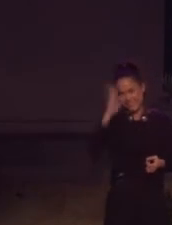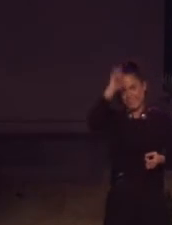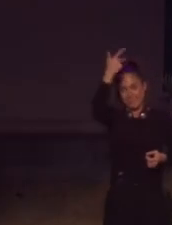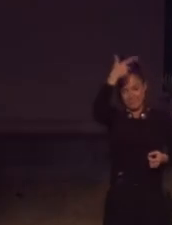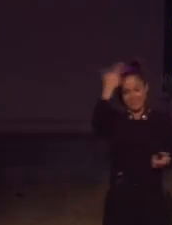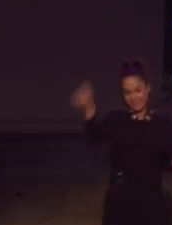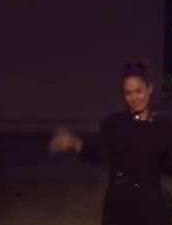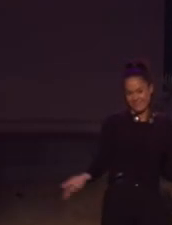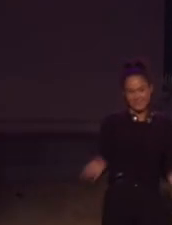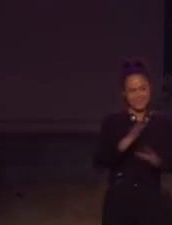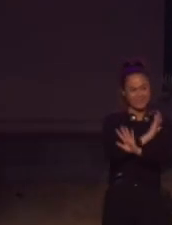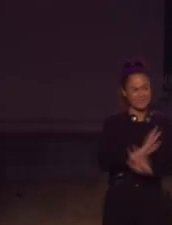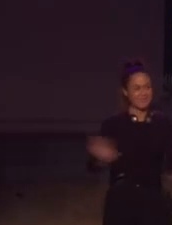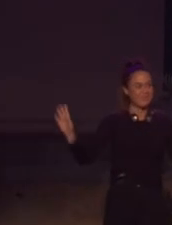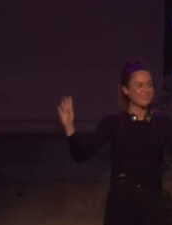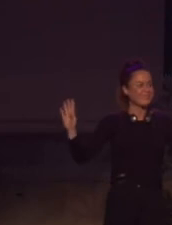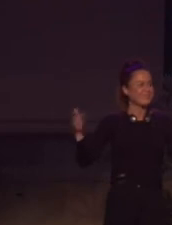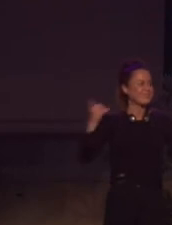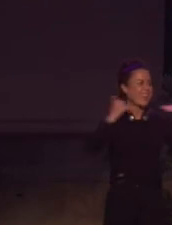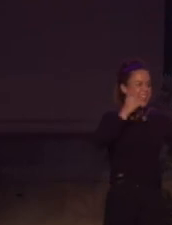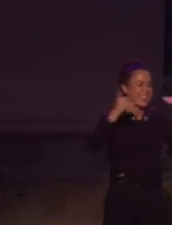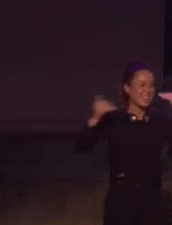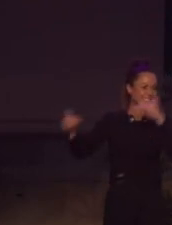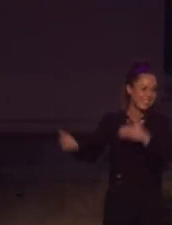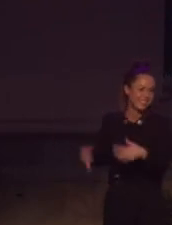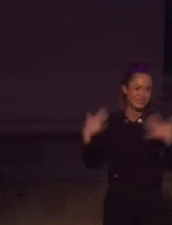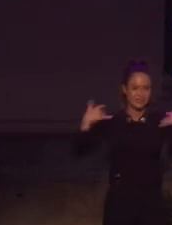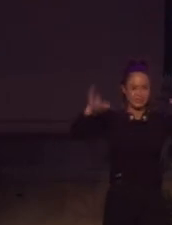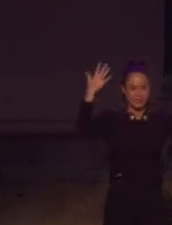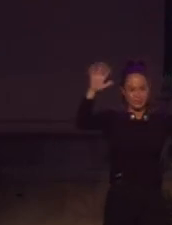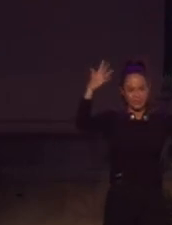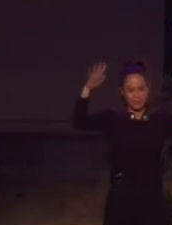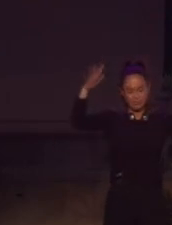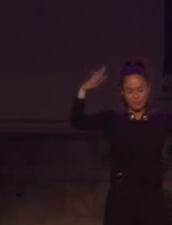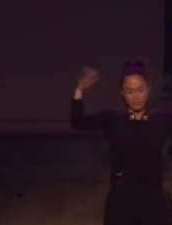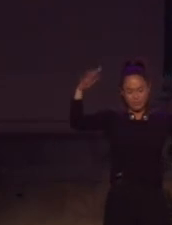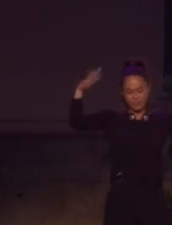esto. No, os ando, más que ricasco.